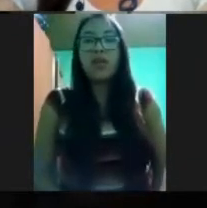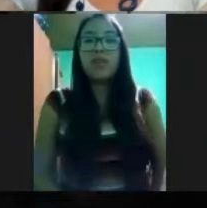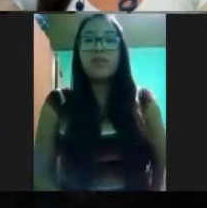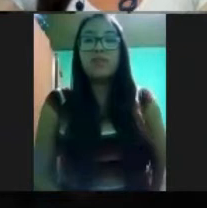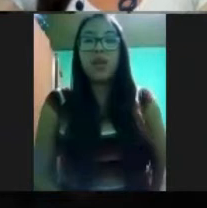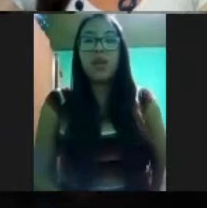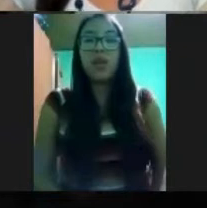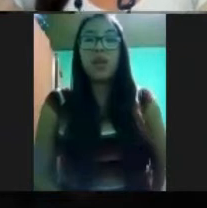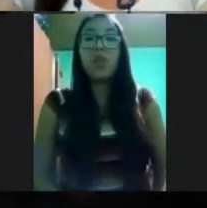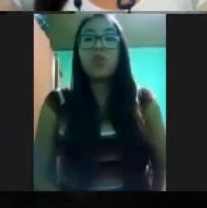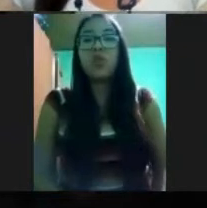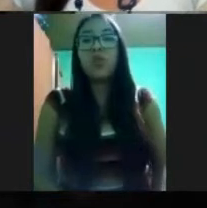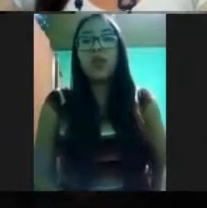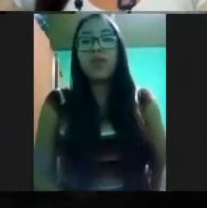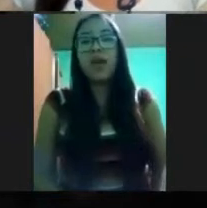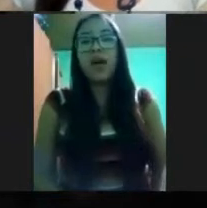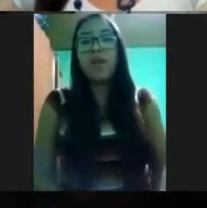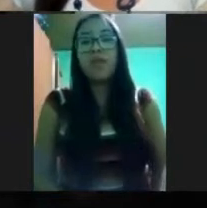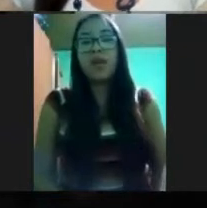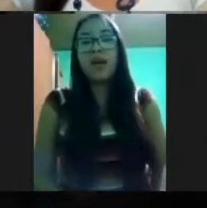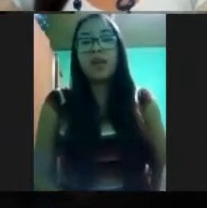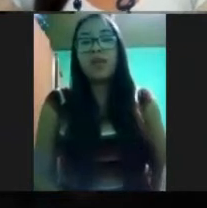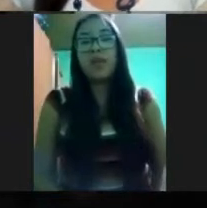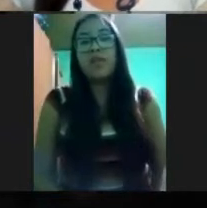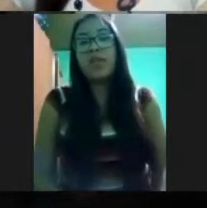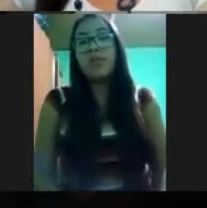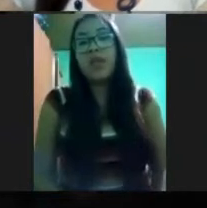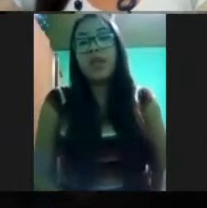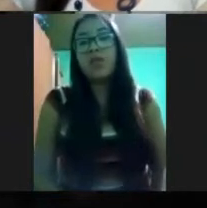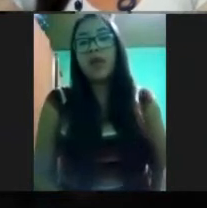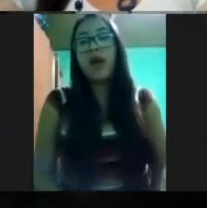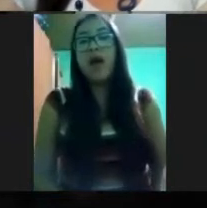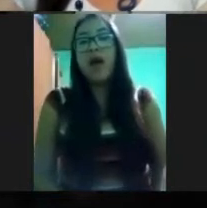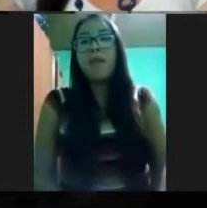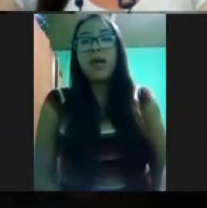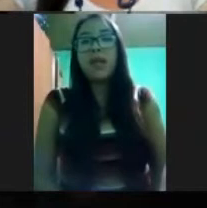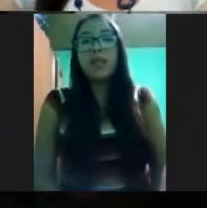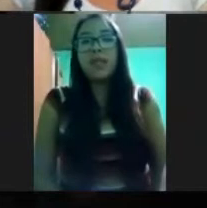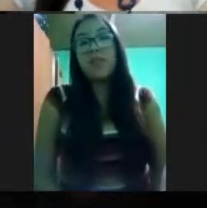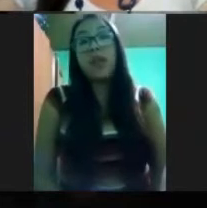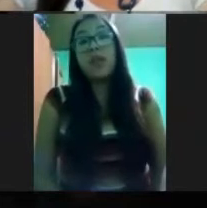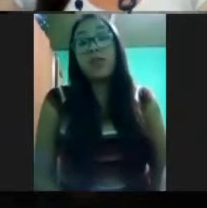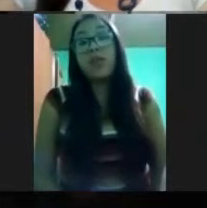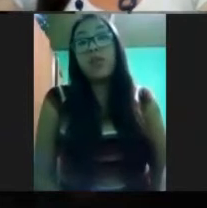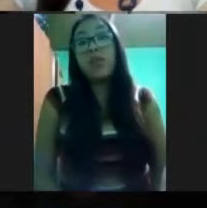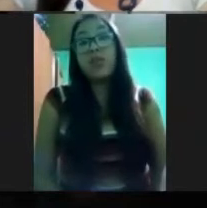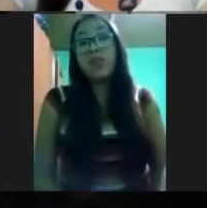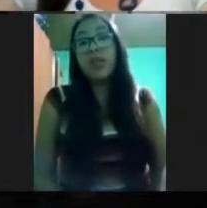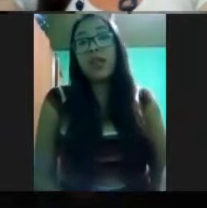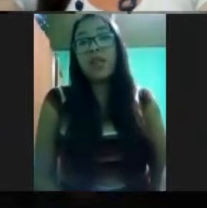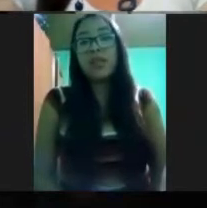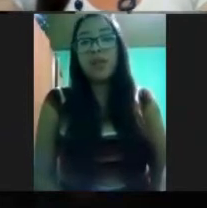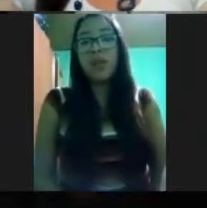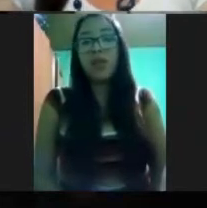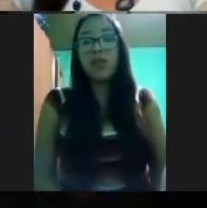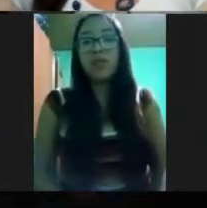No hay recursos como que para tener más médicos, para tener, para, como decías tú,